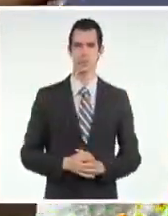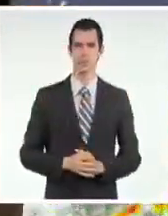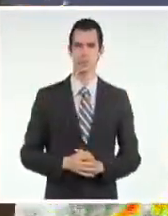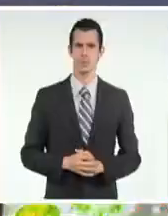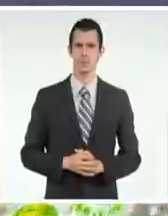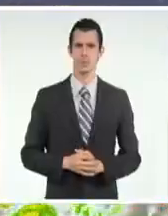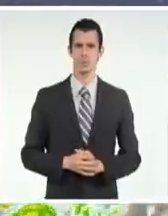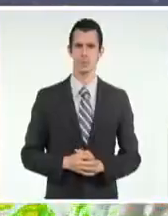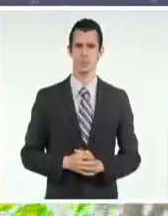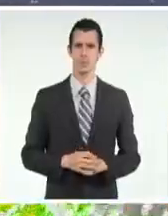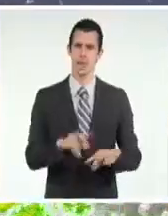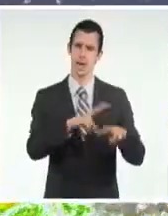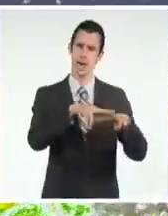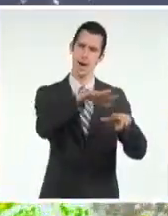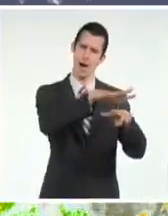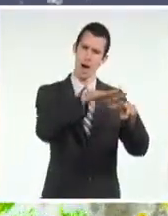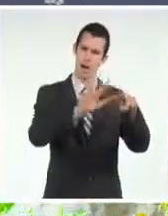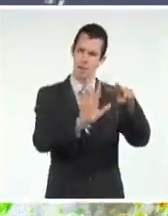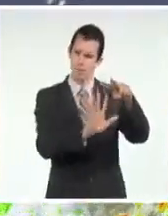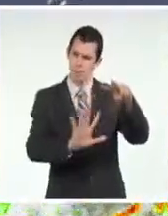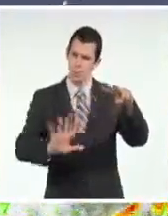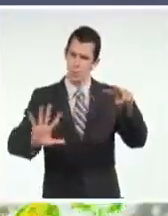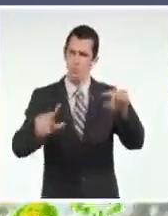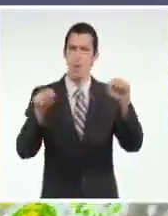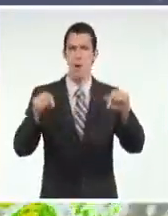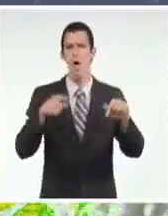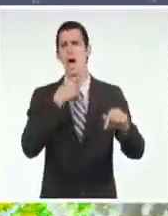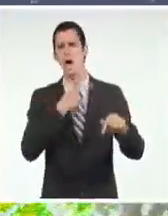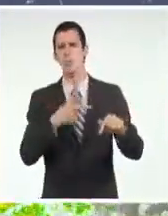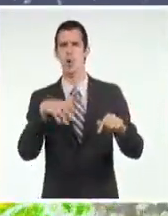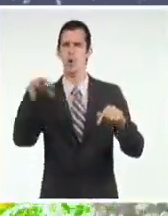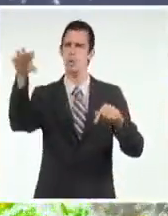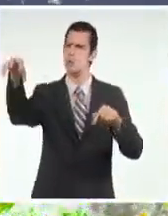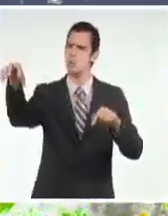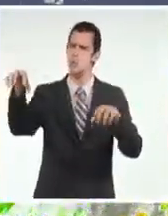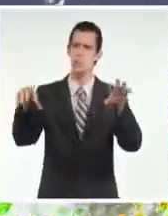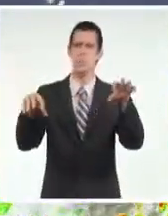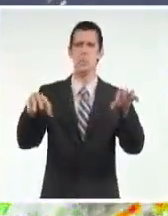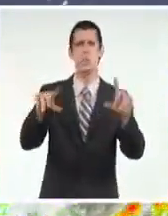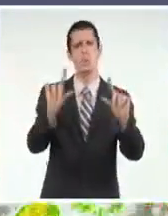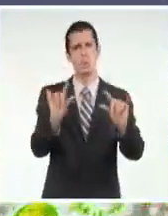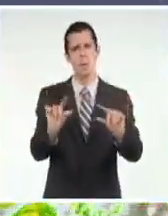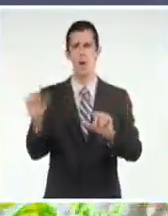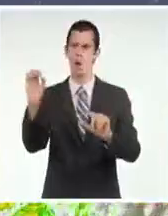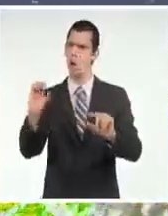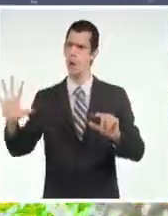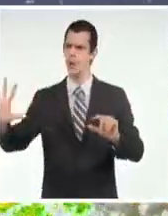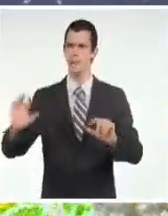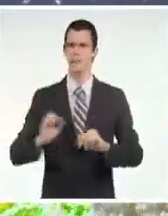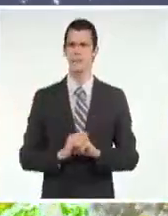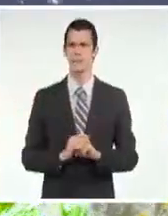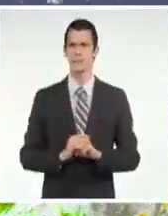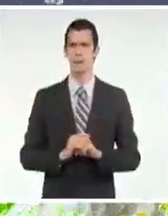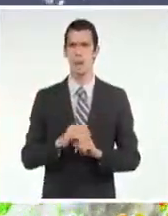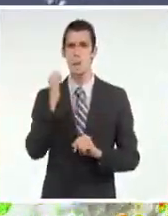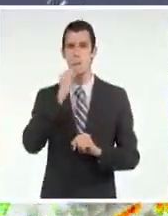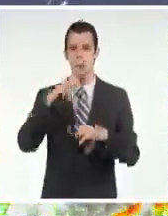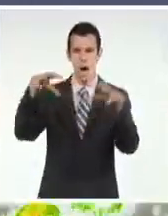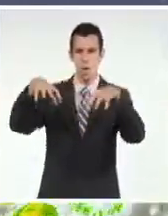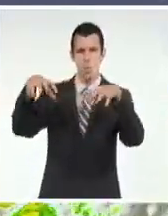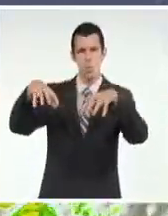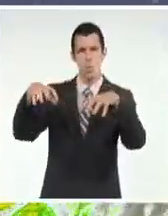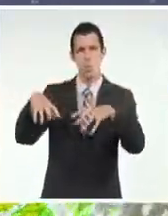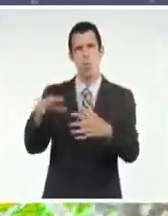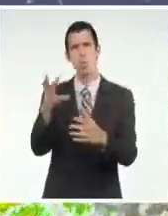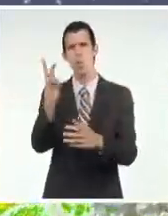sur de la región central del país. Las lluvias hoy han sido más aisladas en la región oriental. El mayor acumulado en las últimas 24 horas,